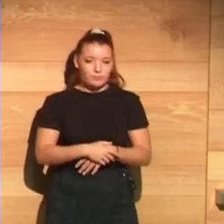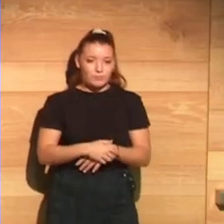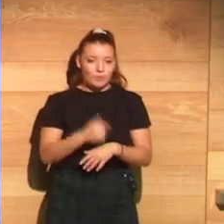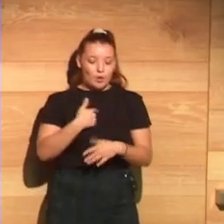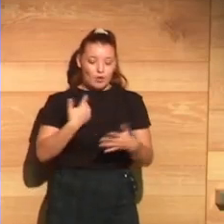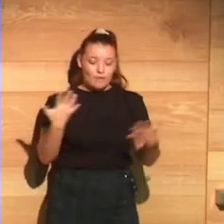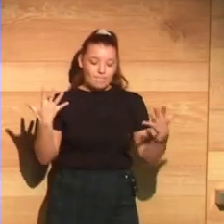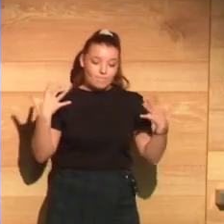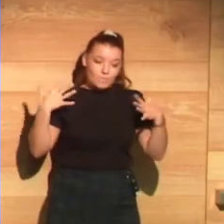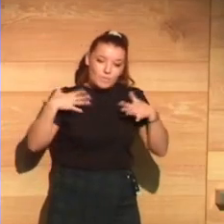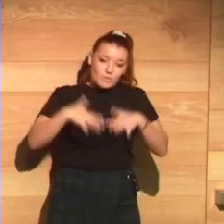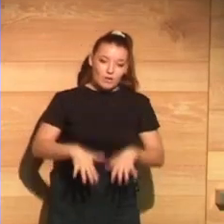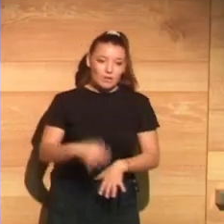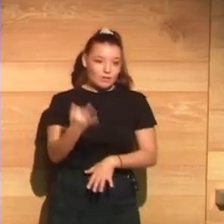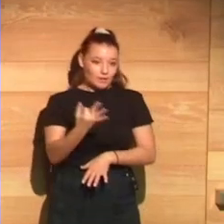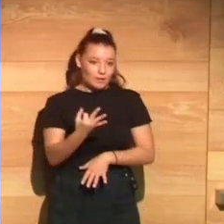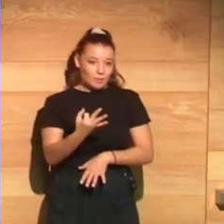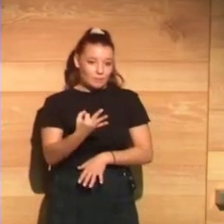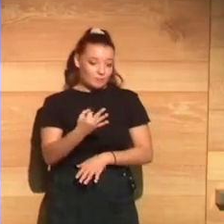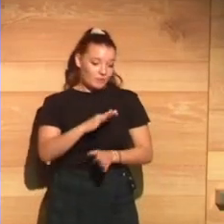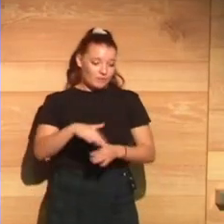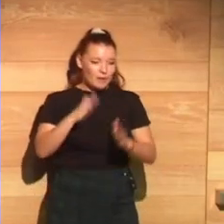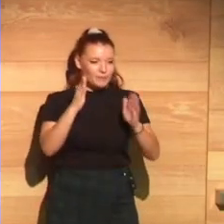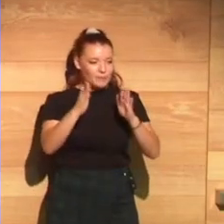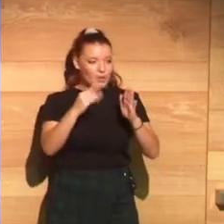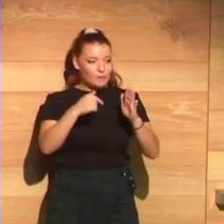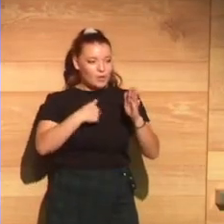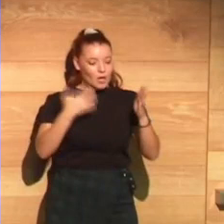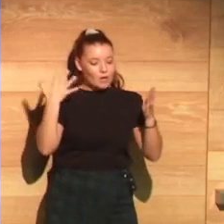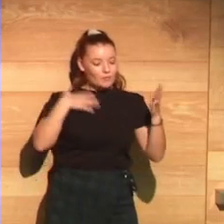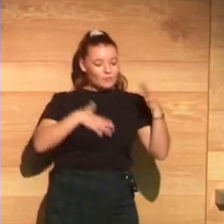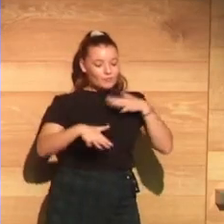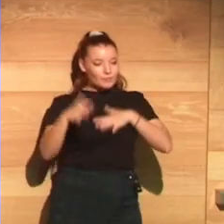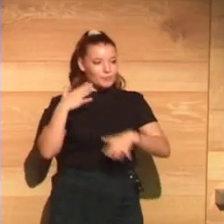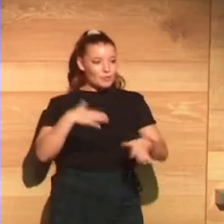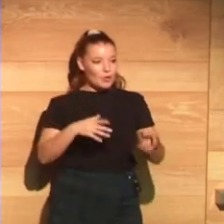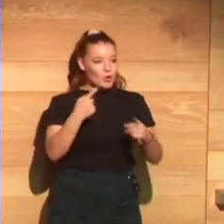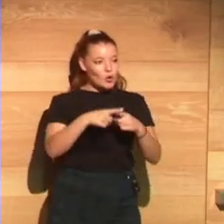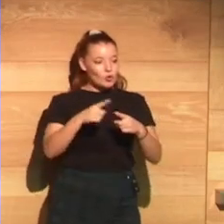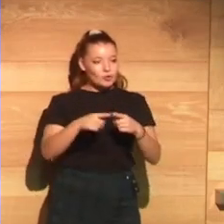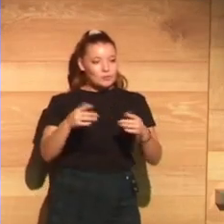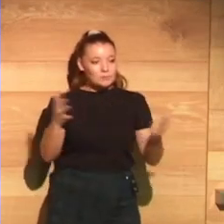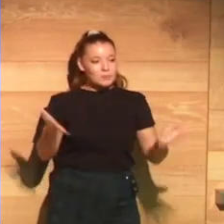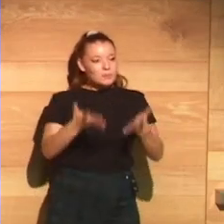mucho complejo, me cuesta un montón. Entonces tengo que interiorizar. Es verdad que en el